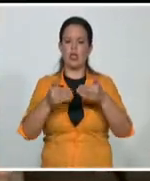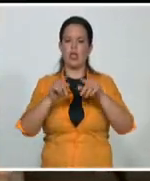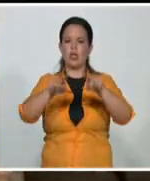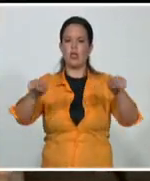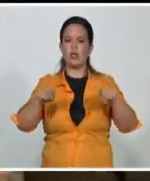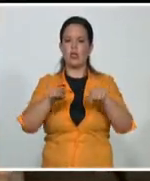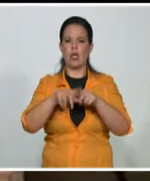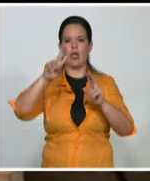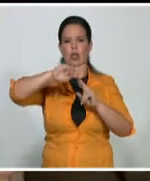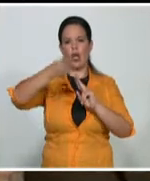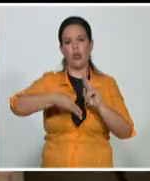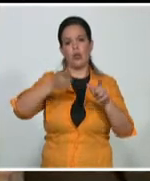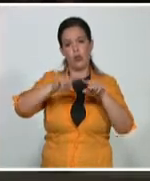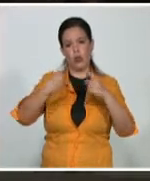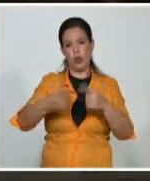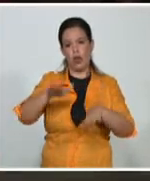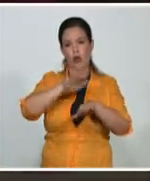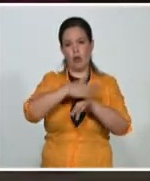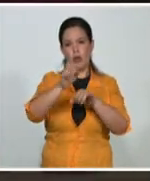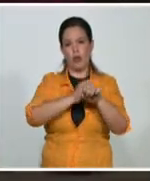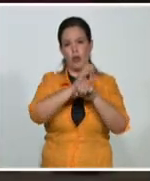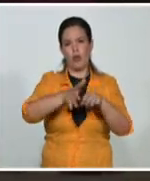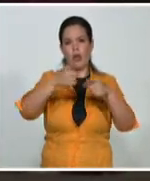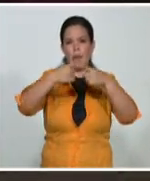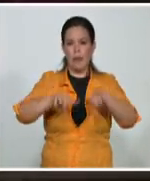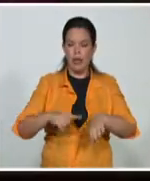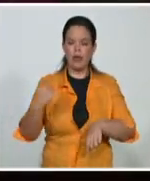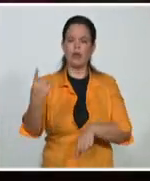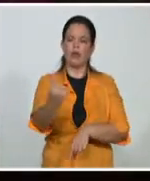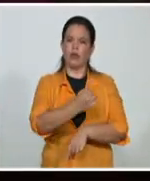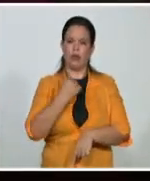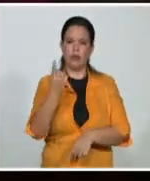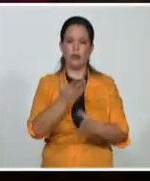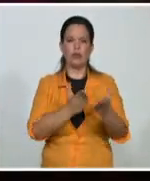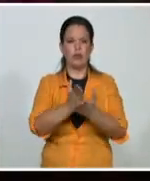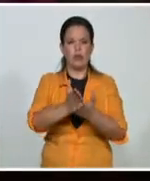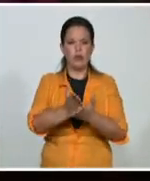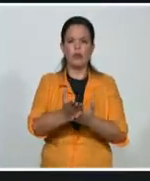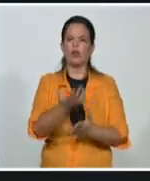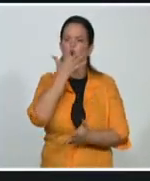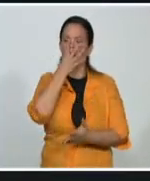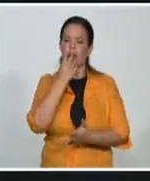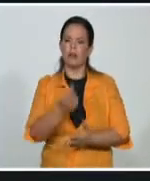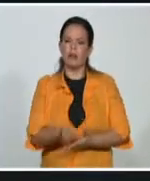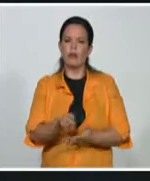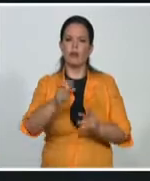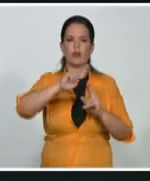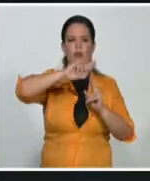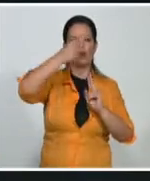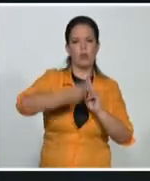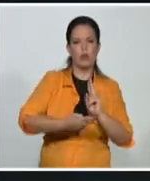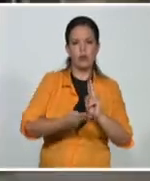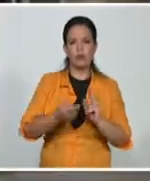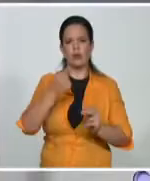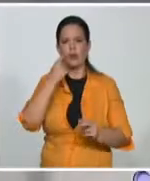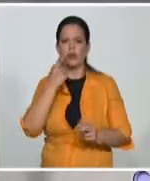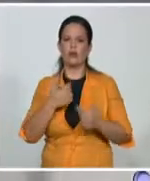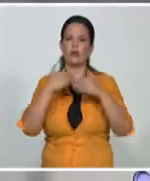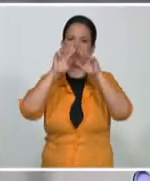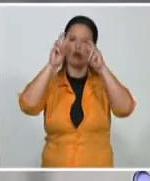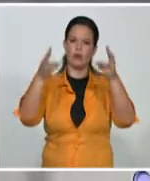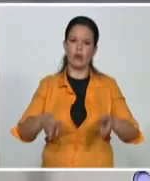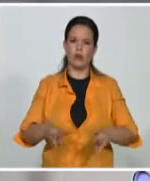situación epidemiológica, nuestros creadores avivan el ímpetu por el arte de las tablas a través de las plataformas digitales.